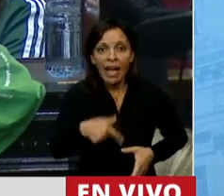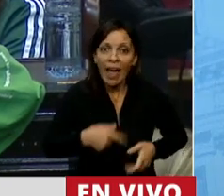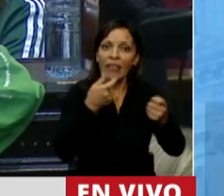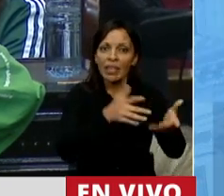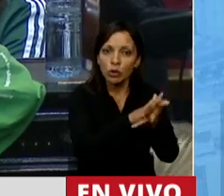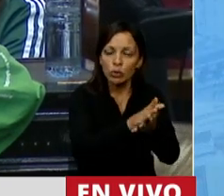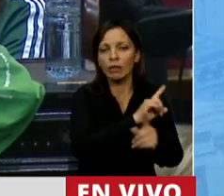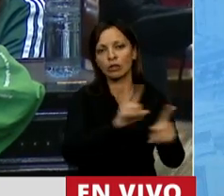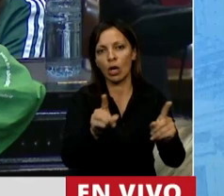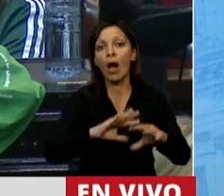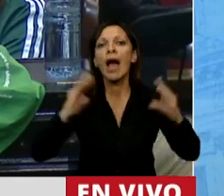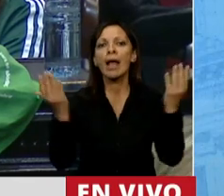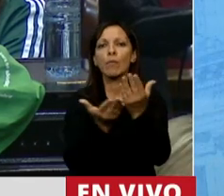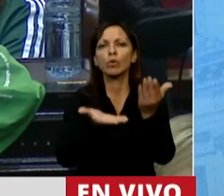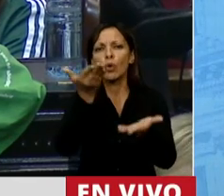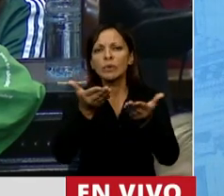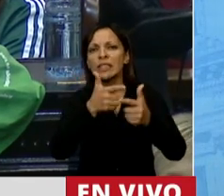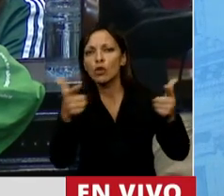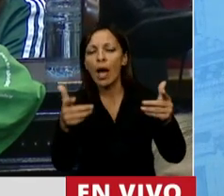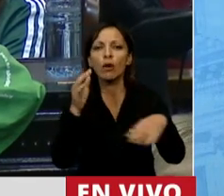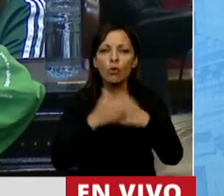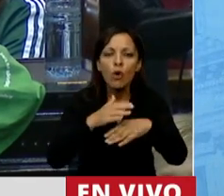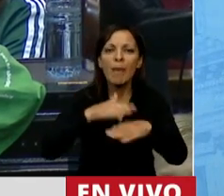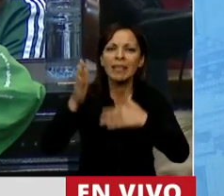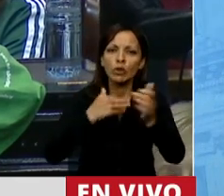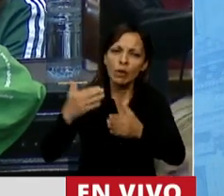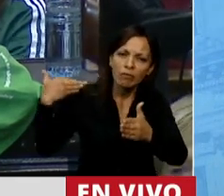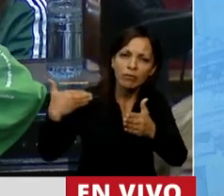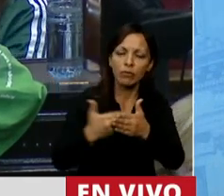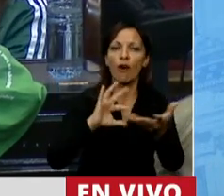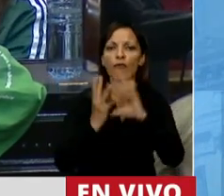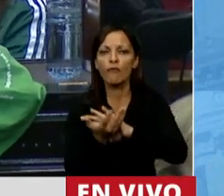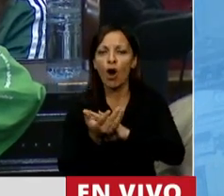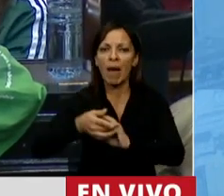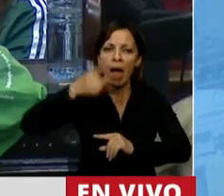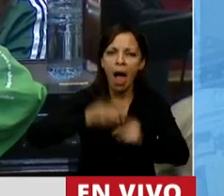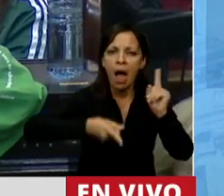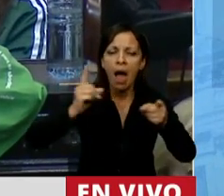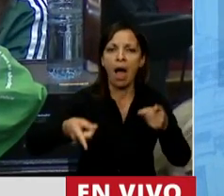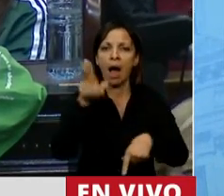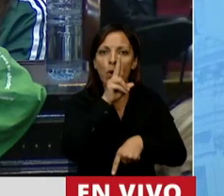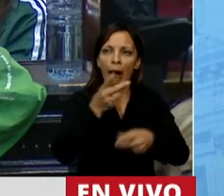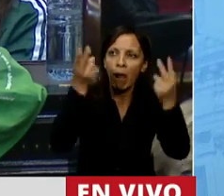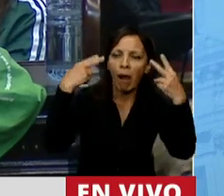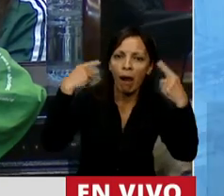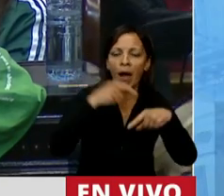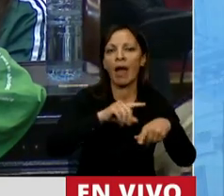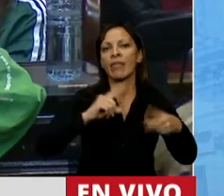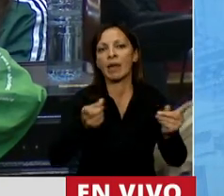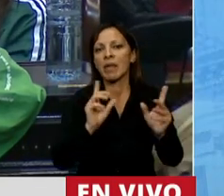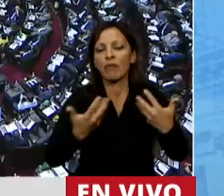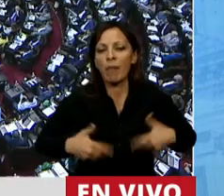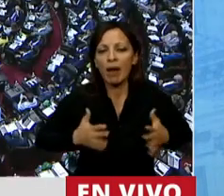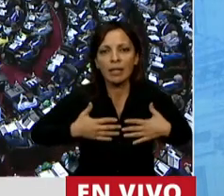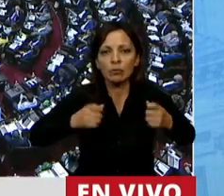contrario, el mundo es injusto porque está construido hace 500 años sobre un sistema basado en la explotación de las mujeres y de la naturaleza.